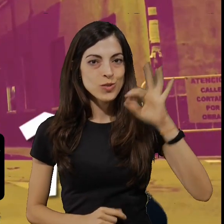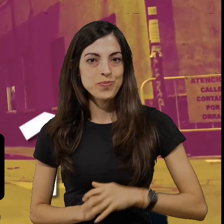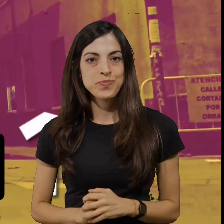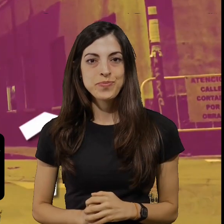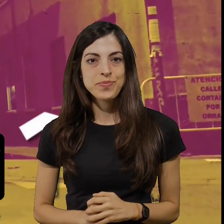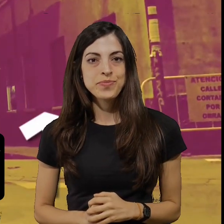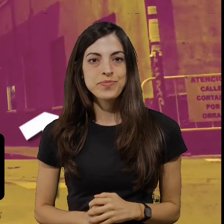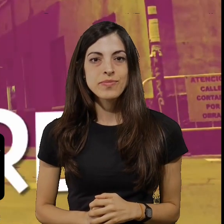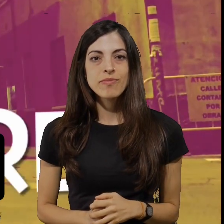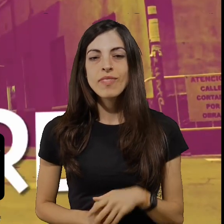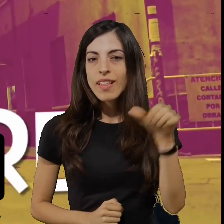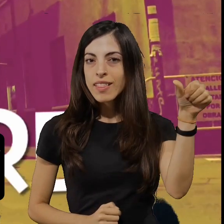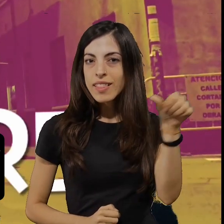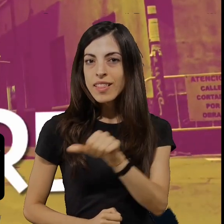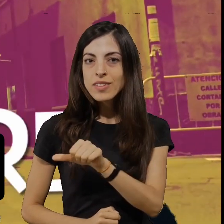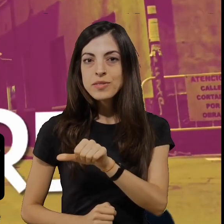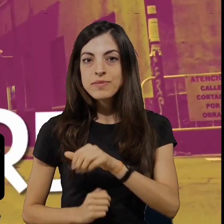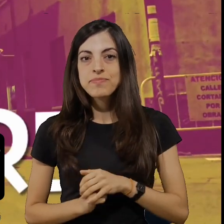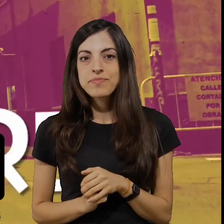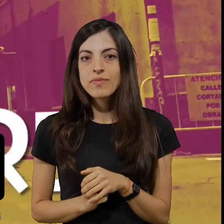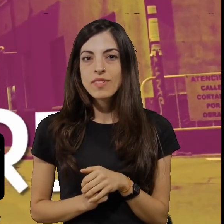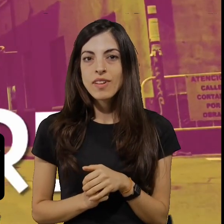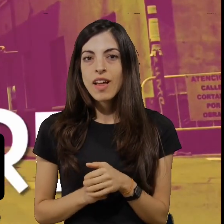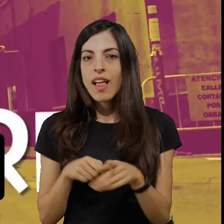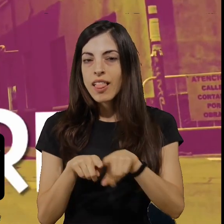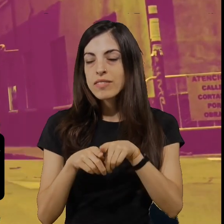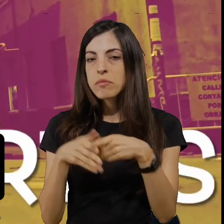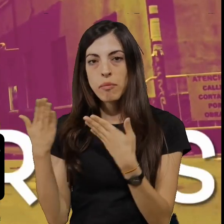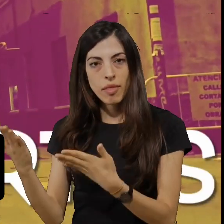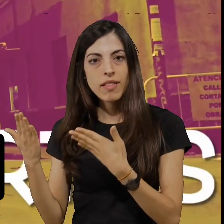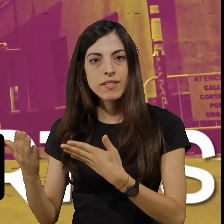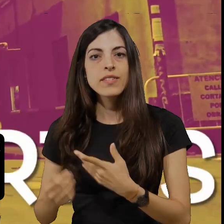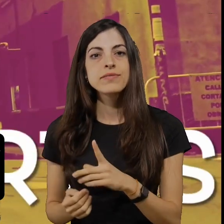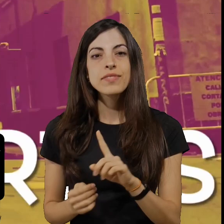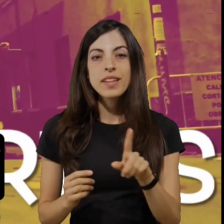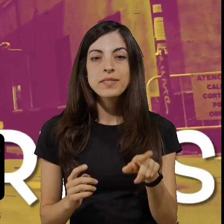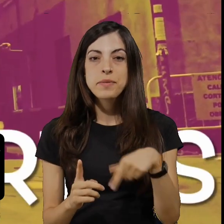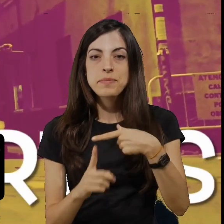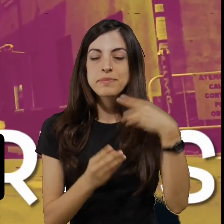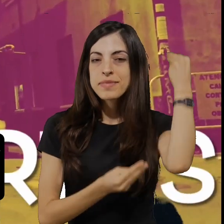una pieza que ha acaparado el cariño de la crítica que la considera una obra cargada de poesía y comedia.